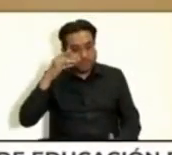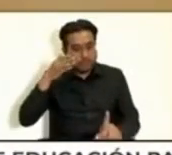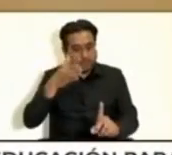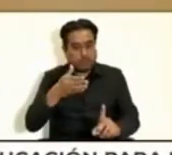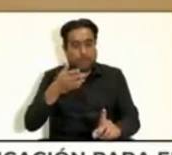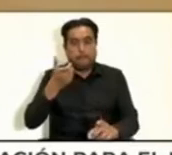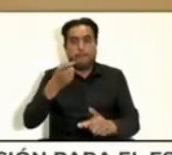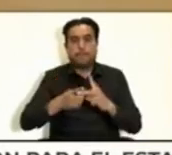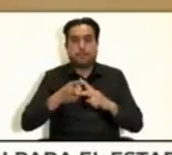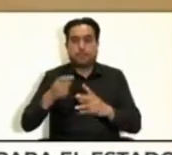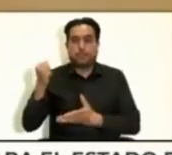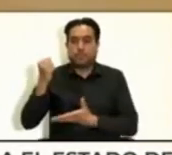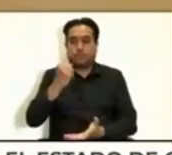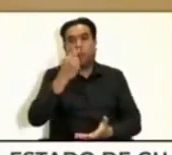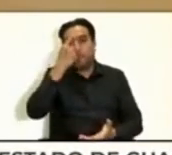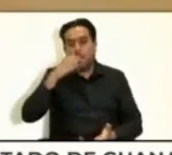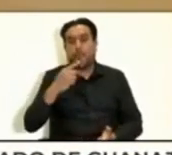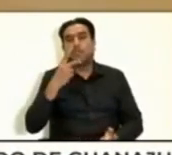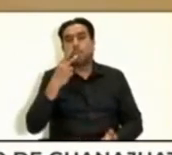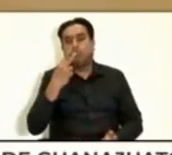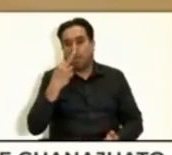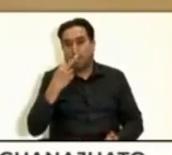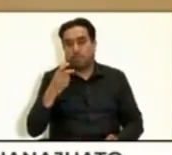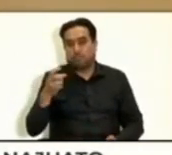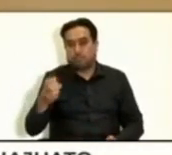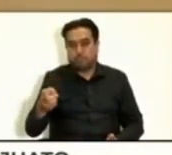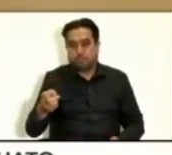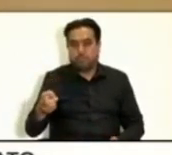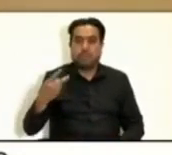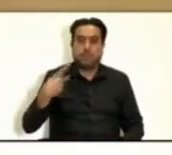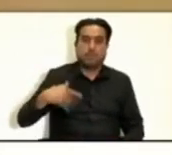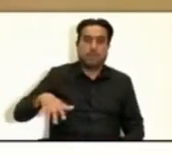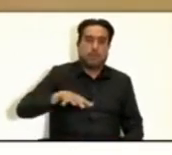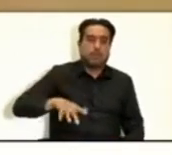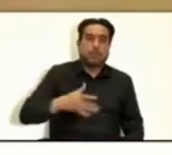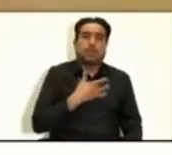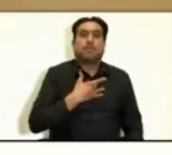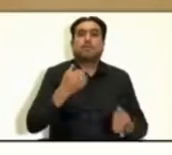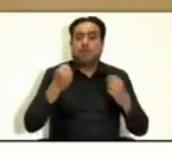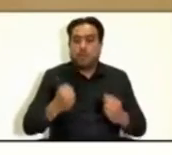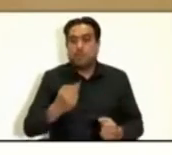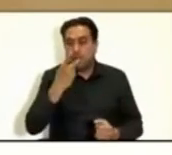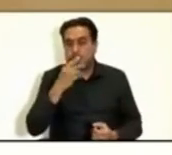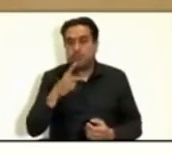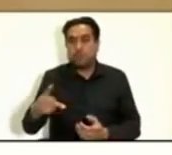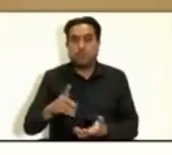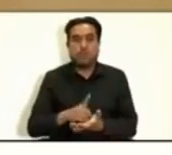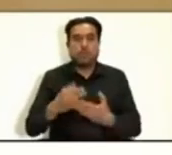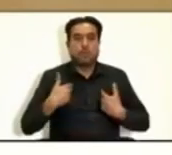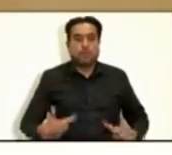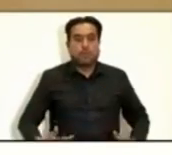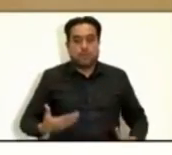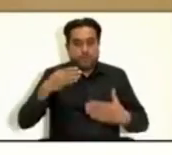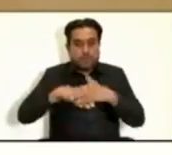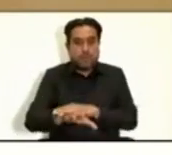hacia efectivas erogaciones de los mismos para garantizar el derecho humano a la educación en